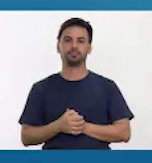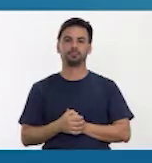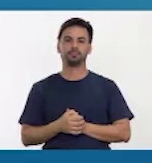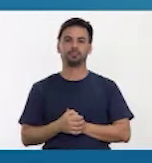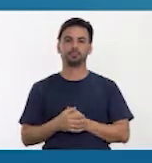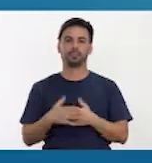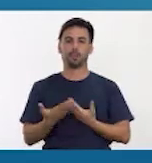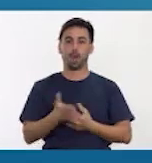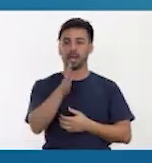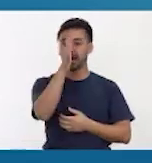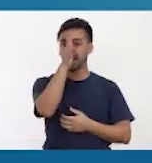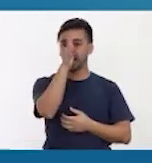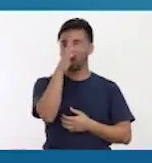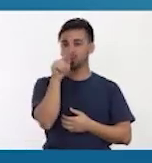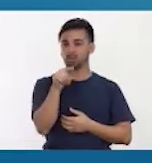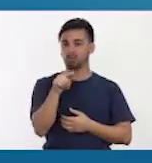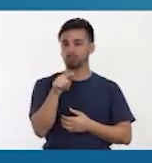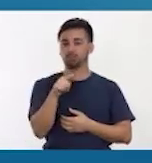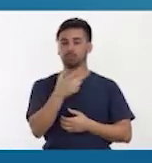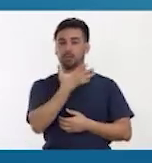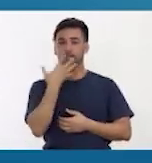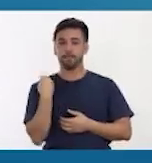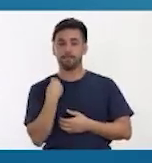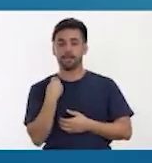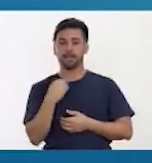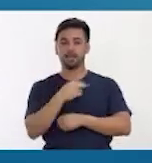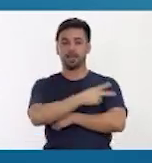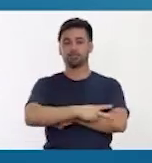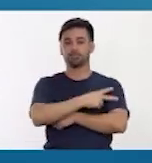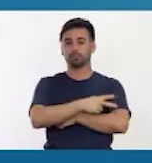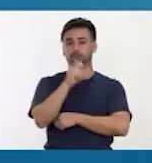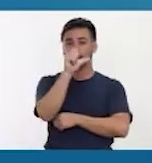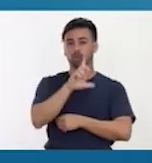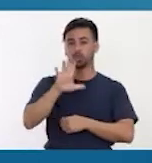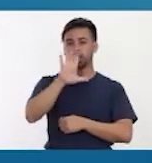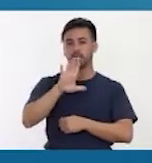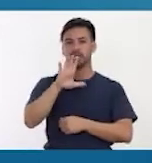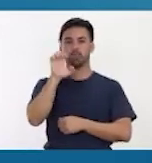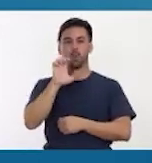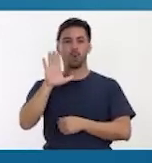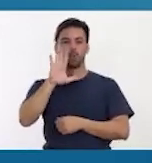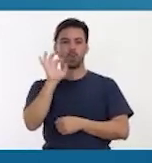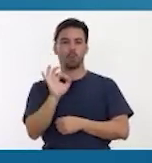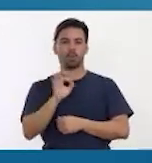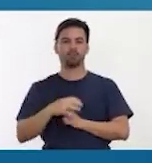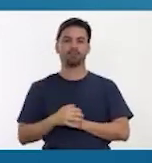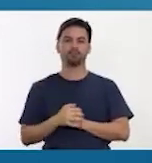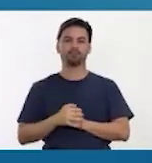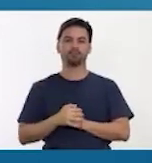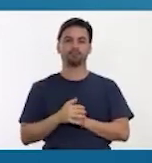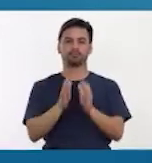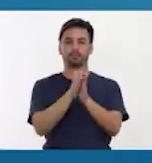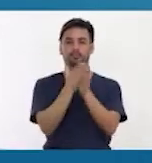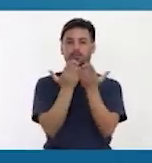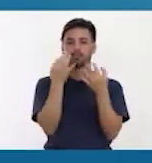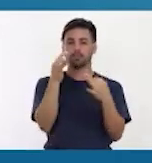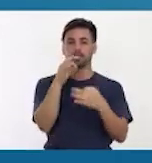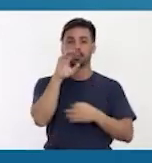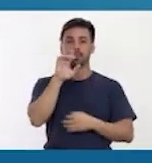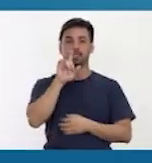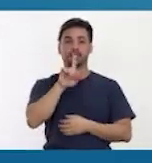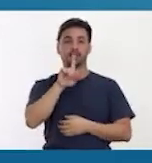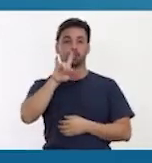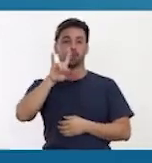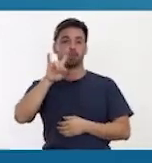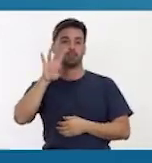Las causas de la caída de la experiencia socialista en Europa y la URSS, sus consecuencias. Página 194 a la